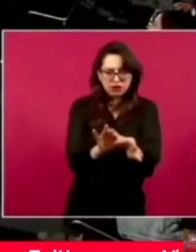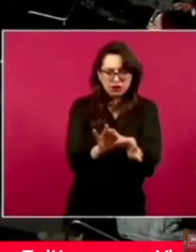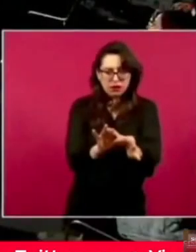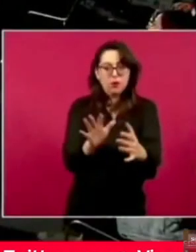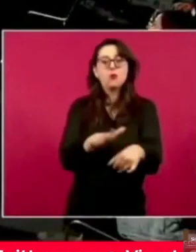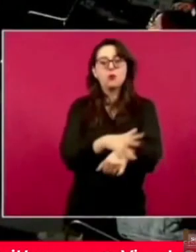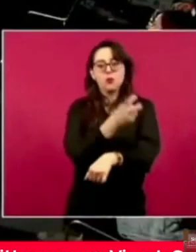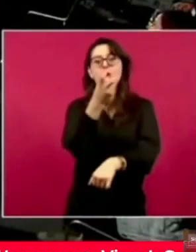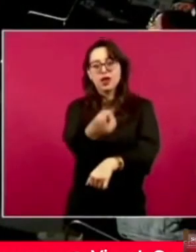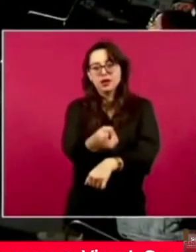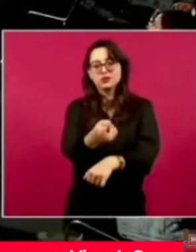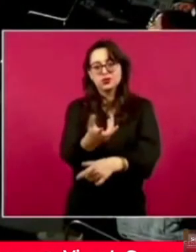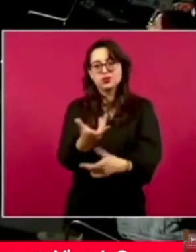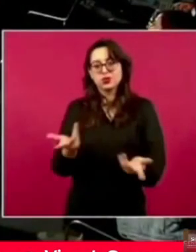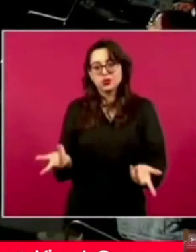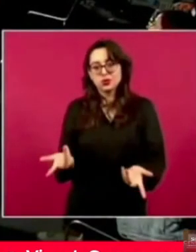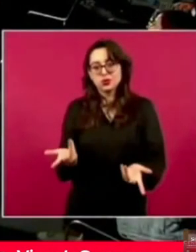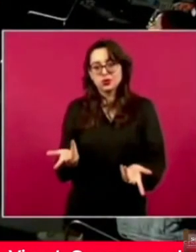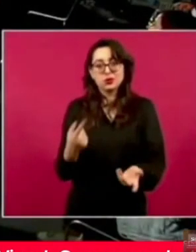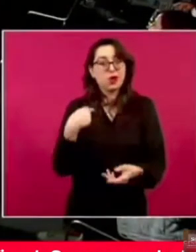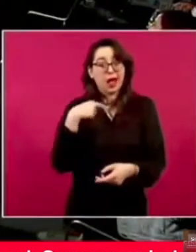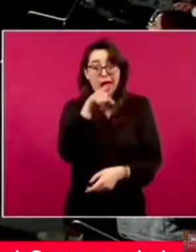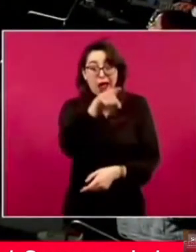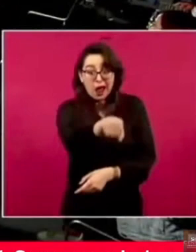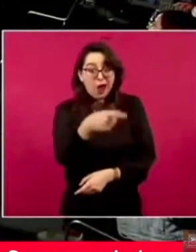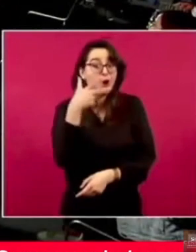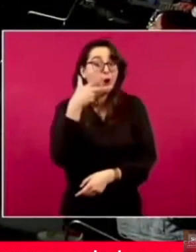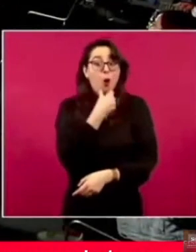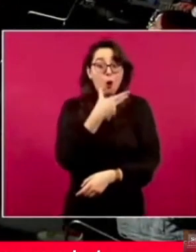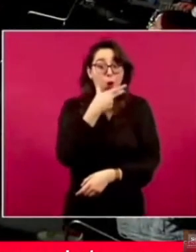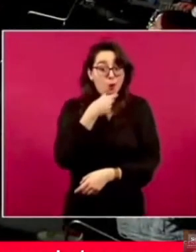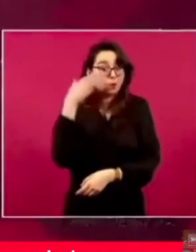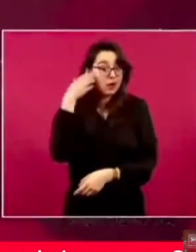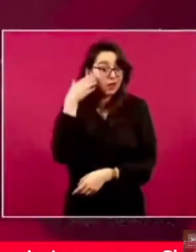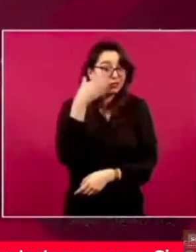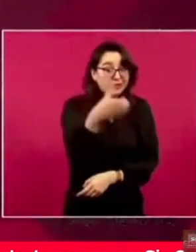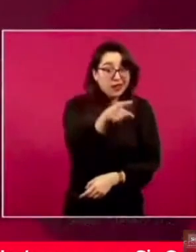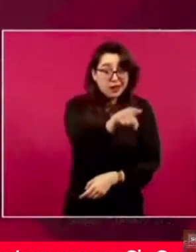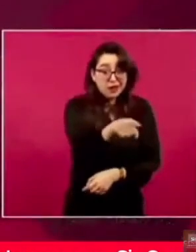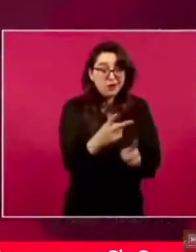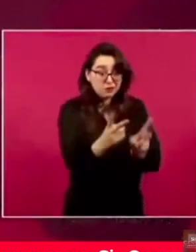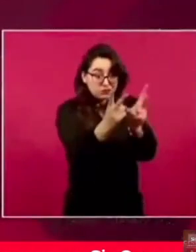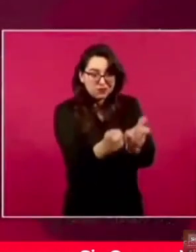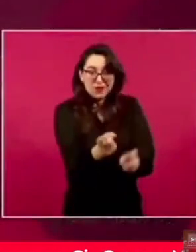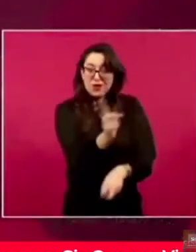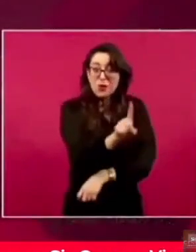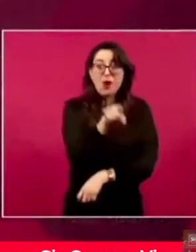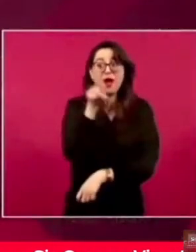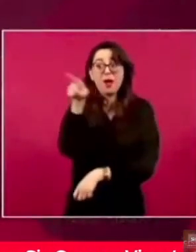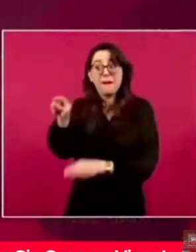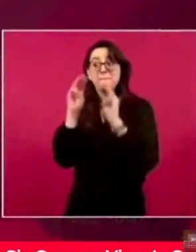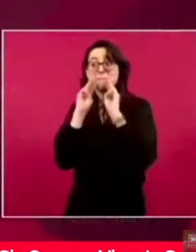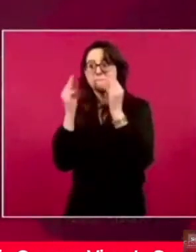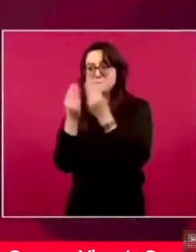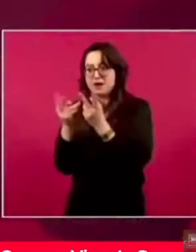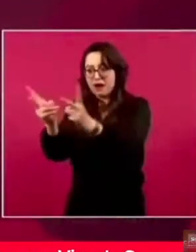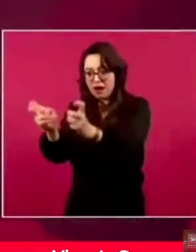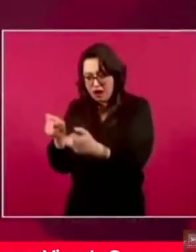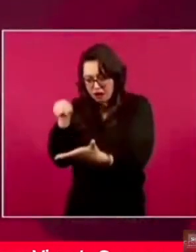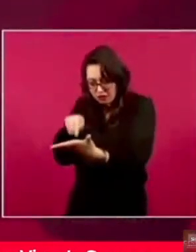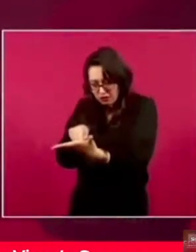entregado. A ver, hay aquí, porque hiciste mención a esta persona,